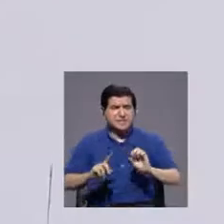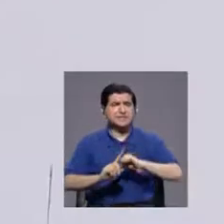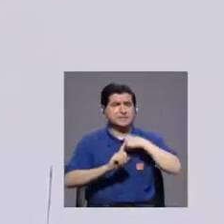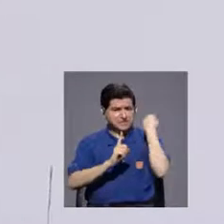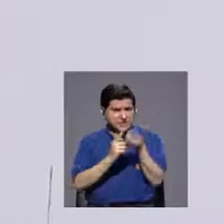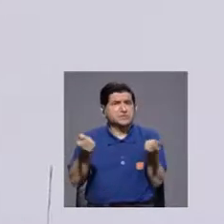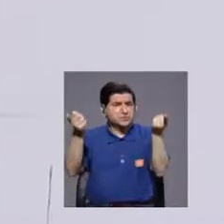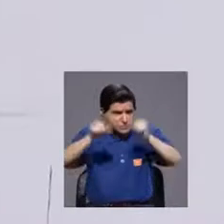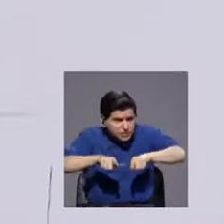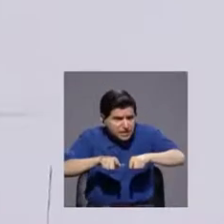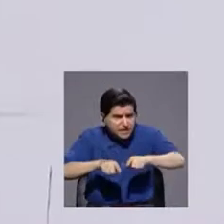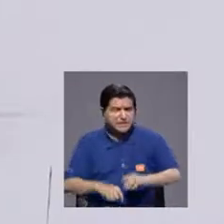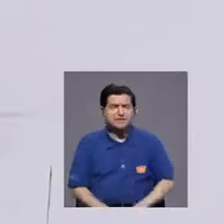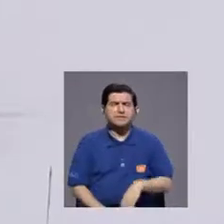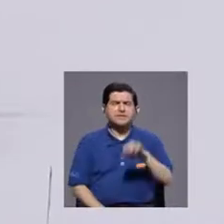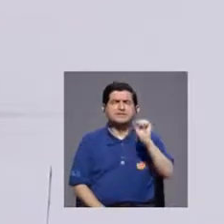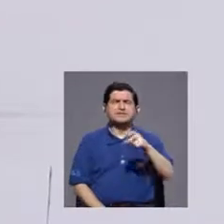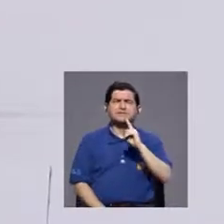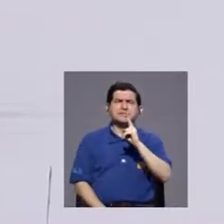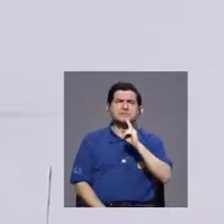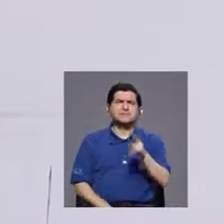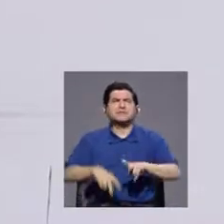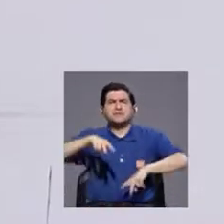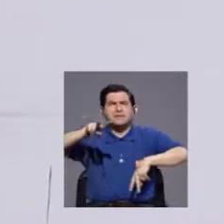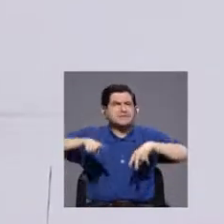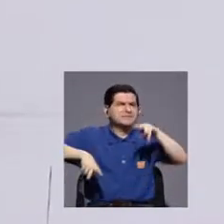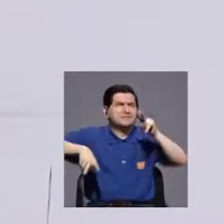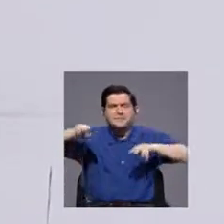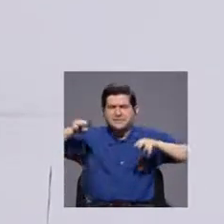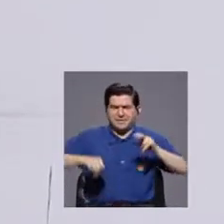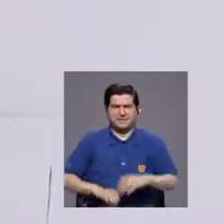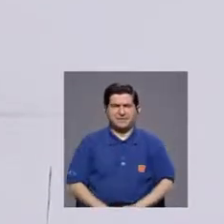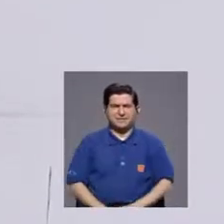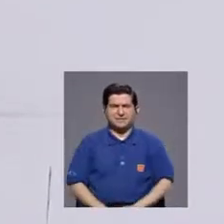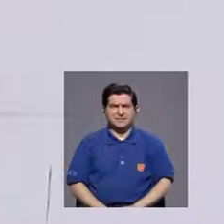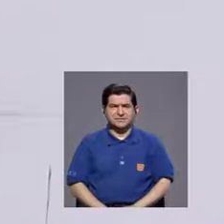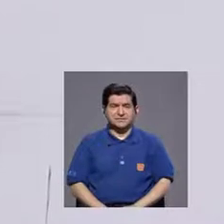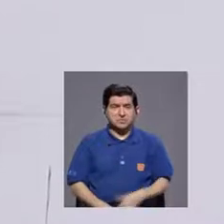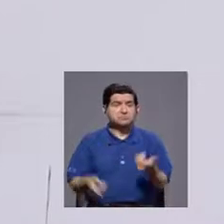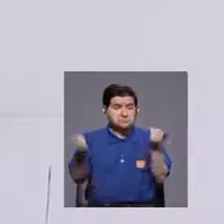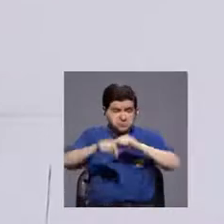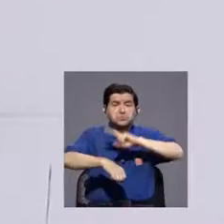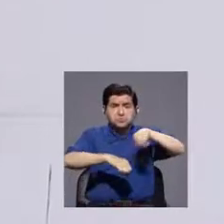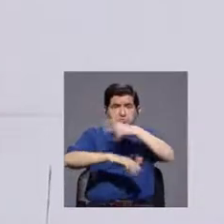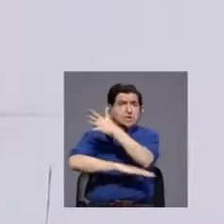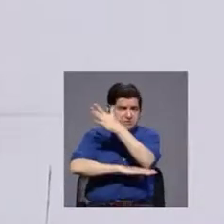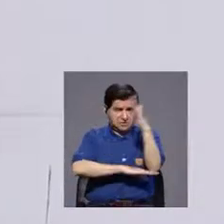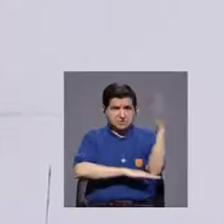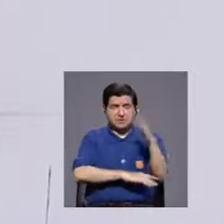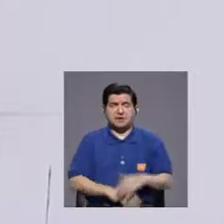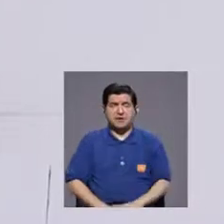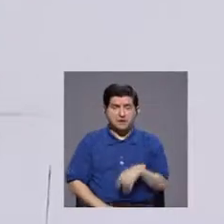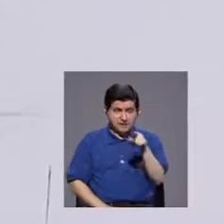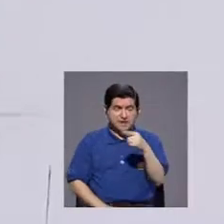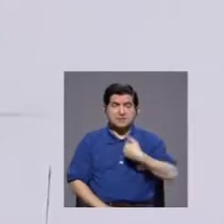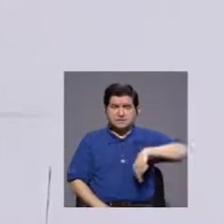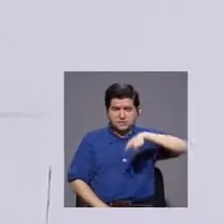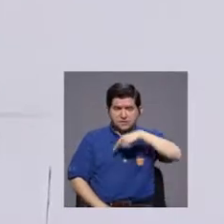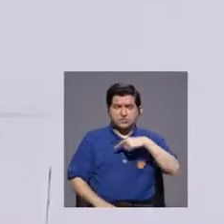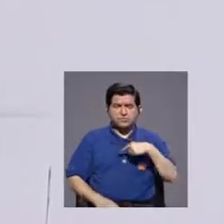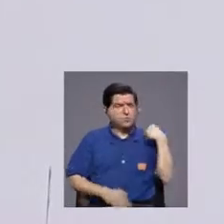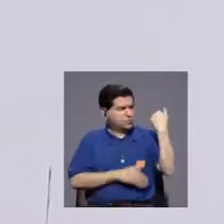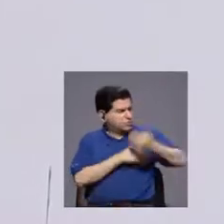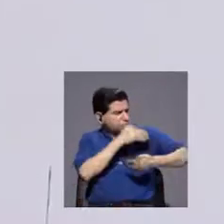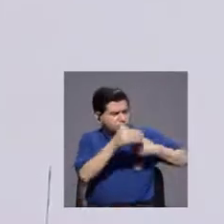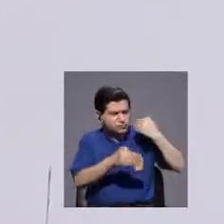si gustado realmente la variación que se da en la naturaleza y así es que hemos venido se ha venido evolucionando